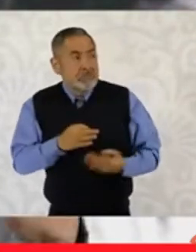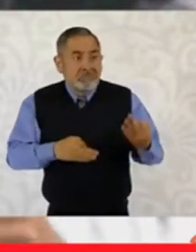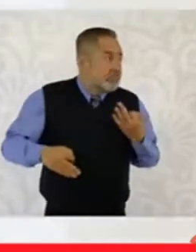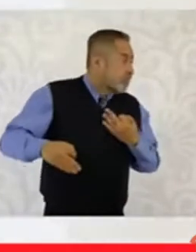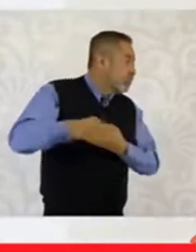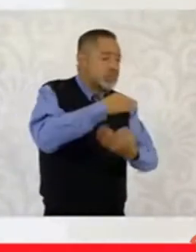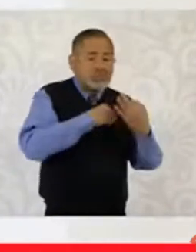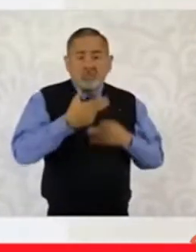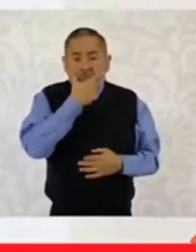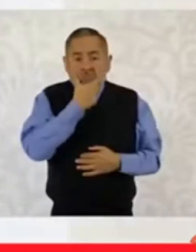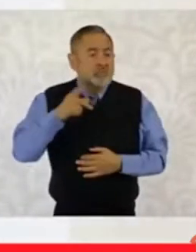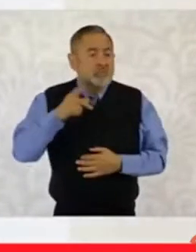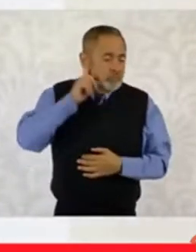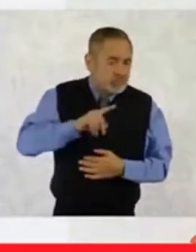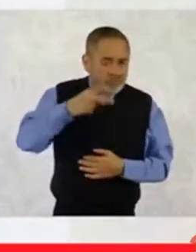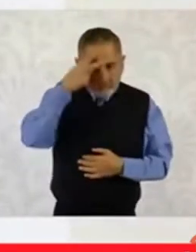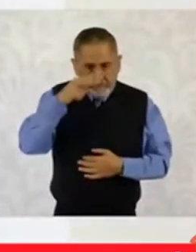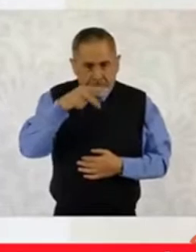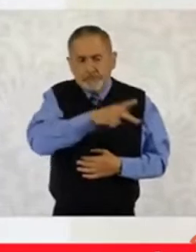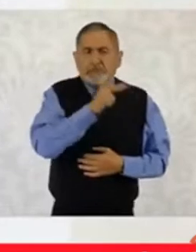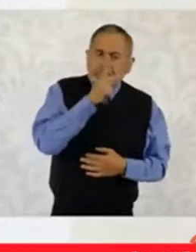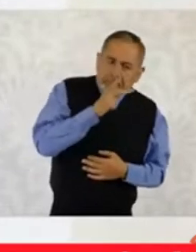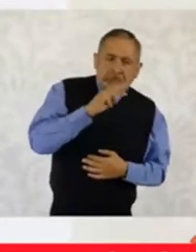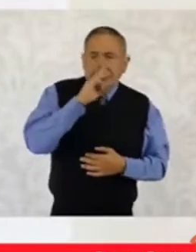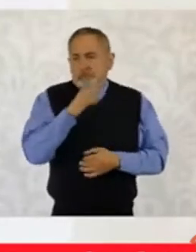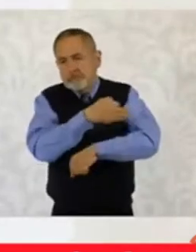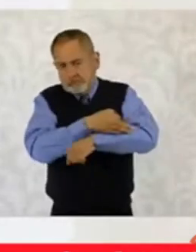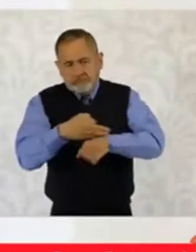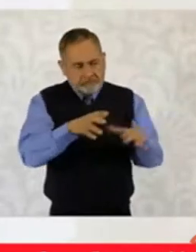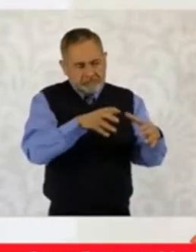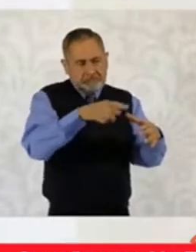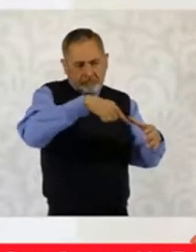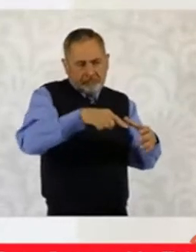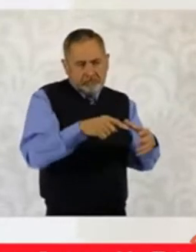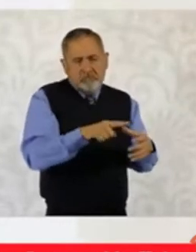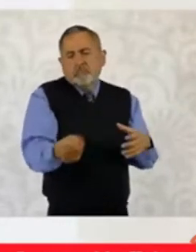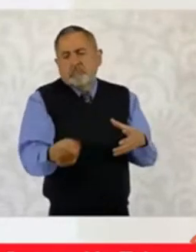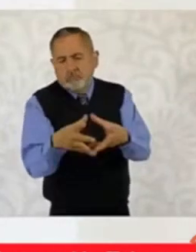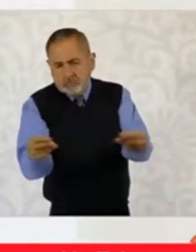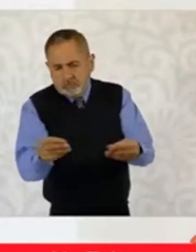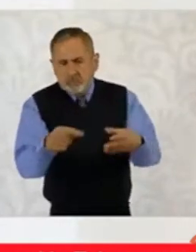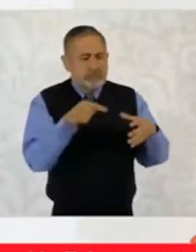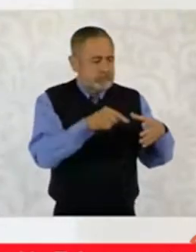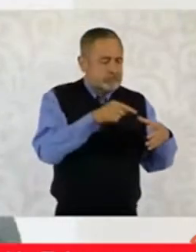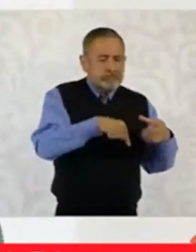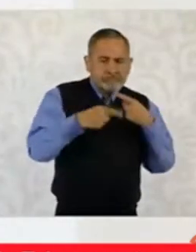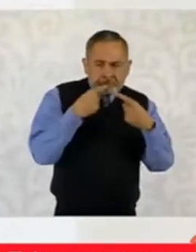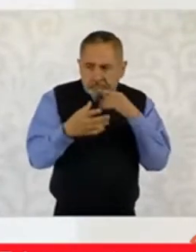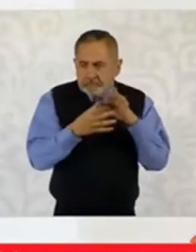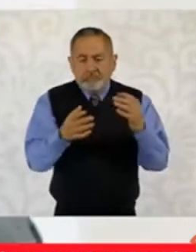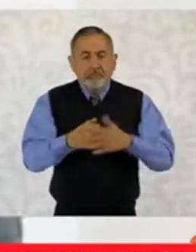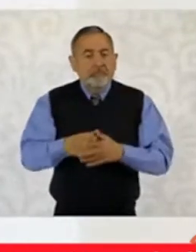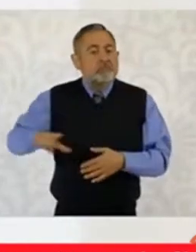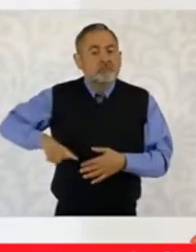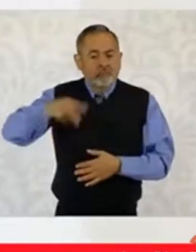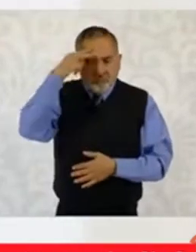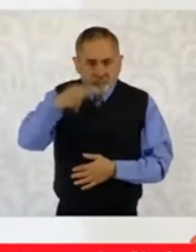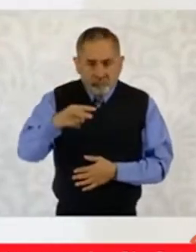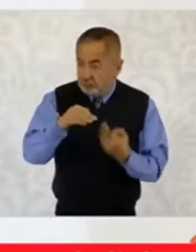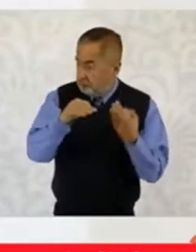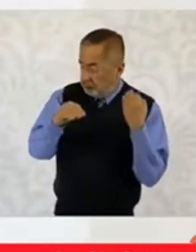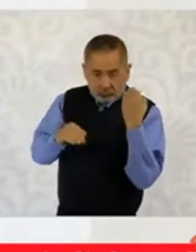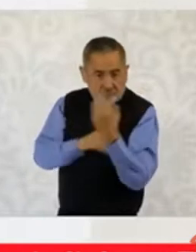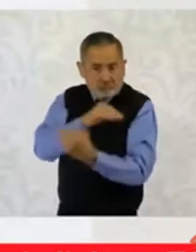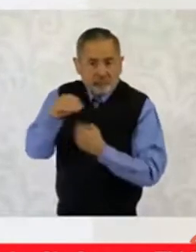mexicanas, madres, padres, familiares de personas desaparecidas, el gobierno de la República,